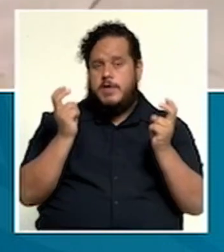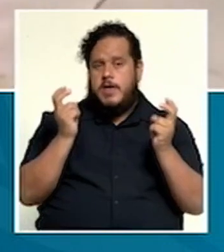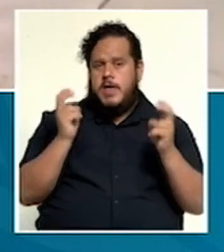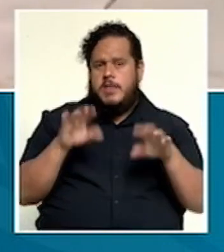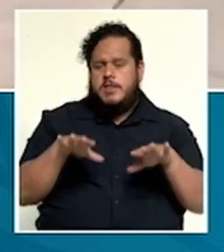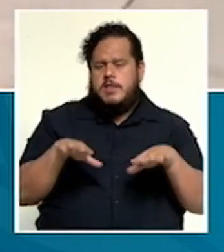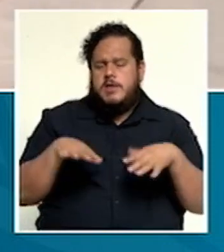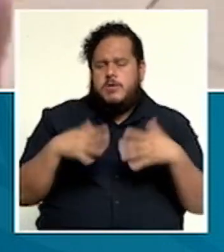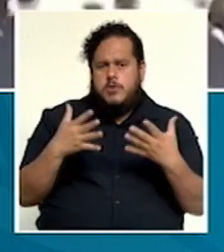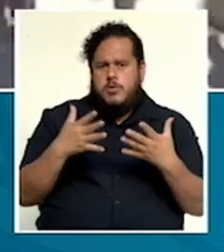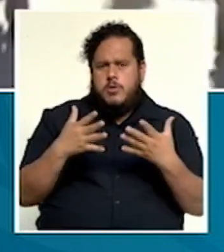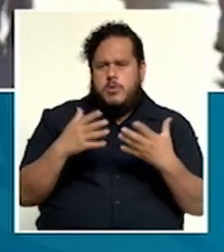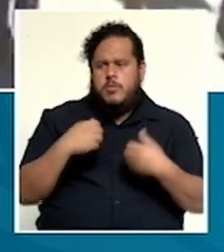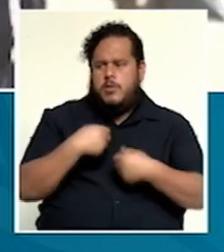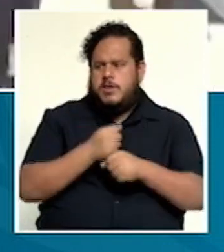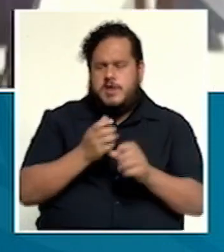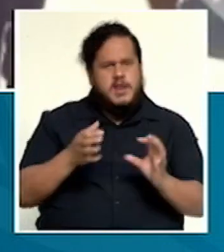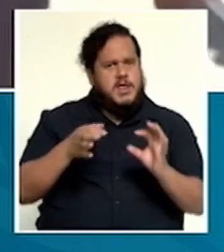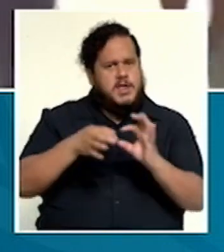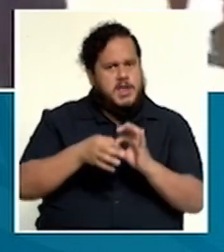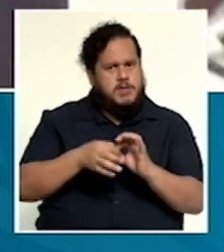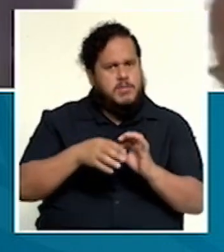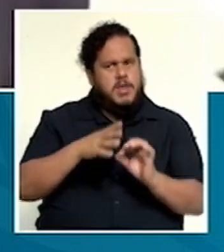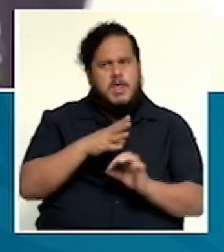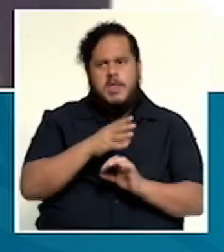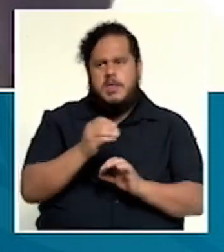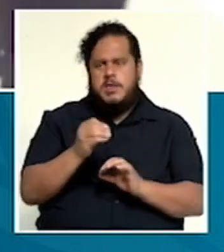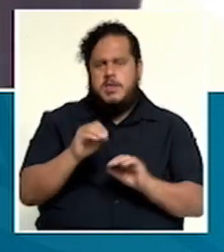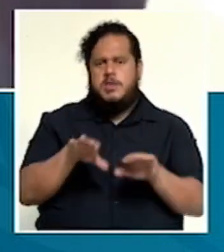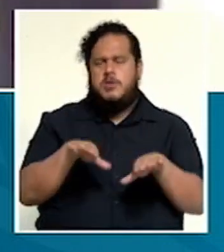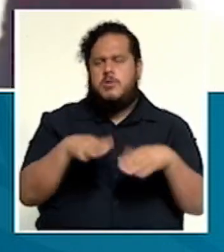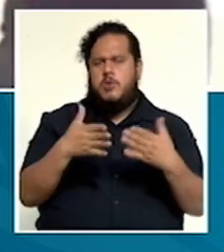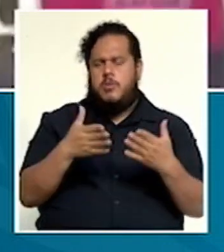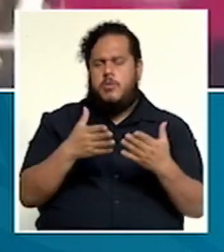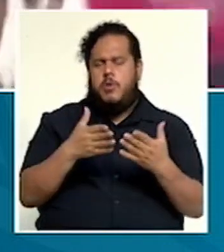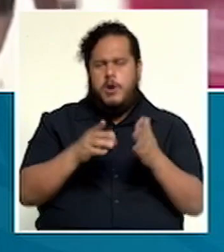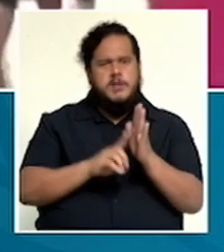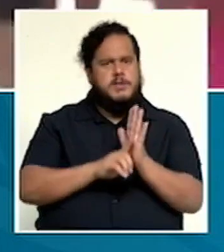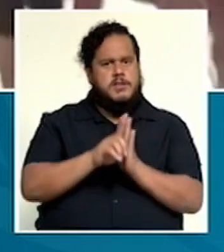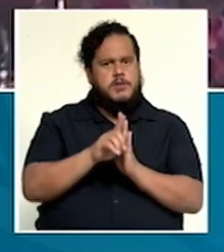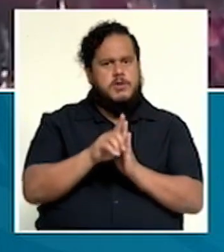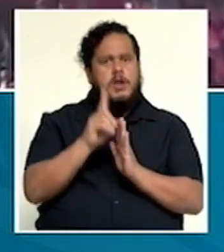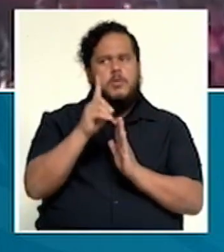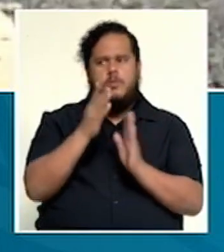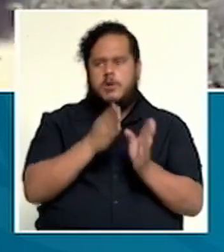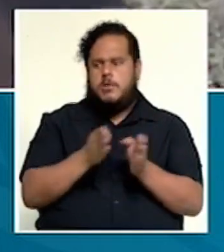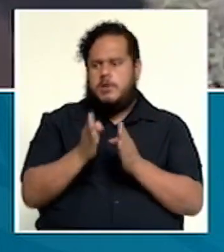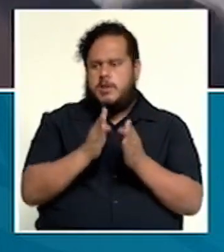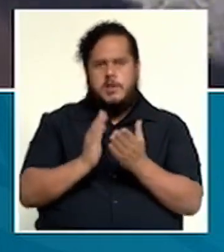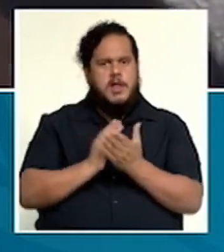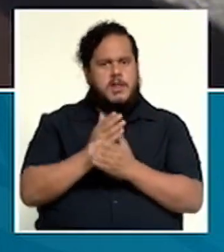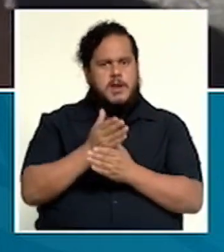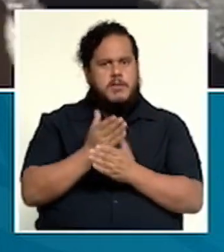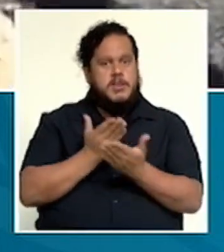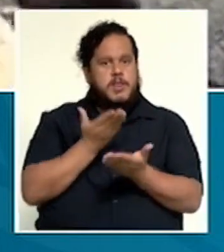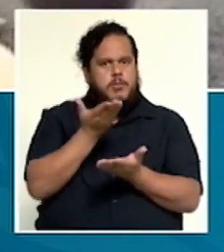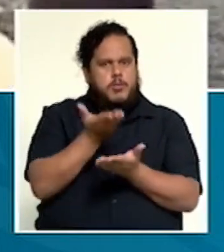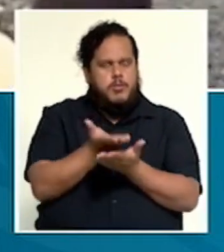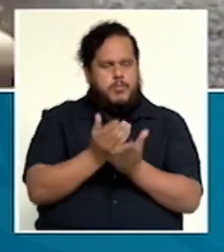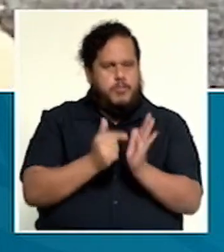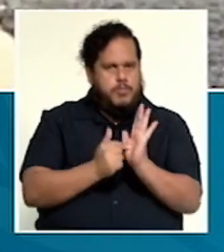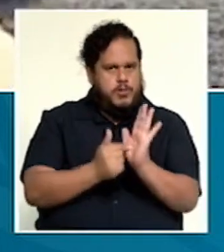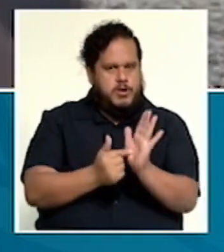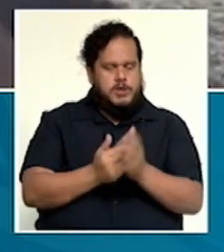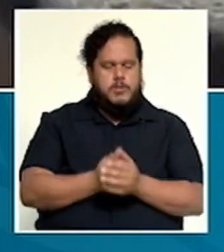cómo hacer engagement y cómo desarrollar una organización a través de propósito, ¿verdad? Yo